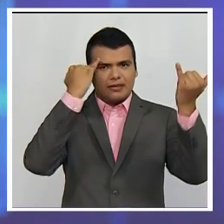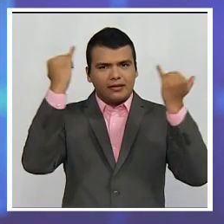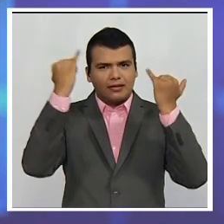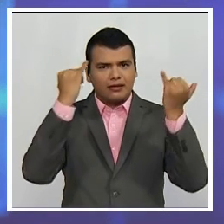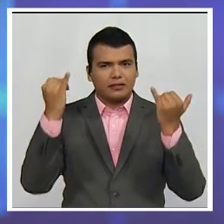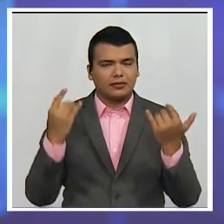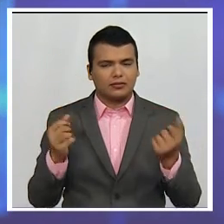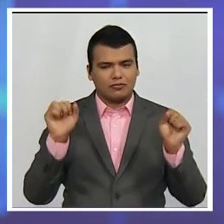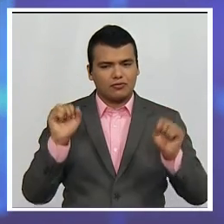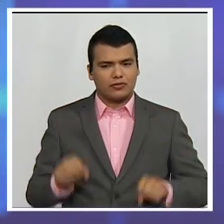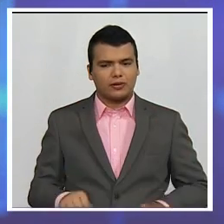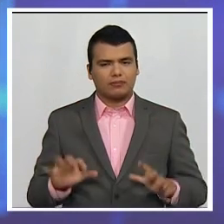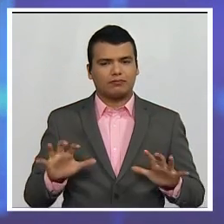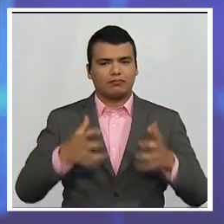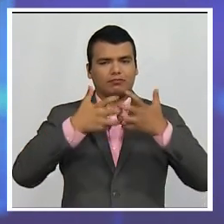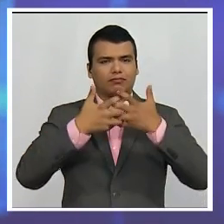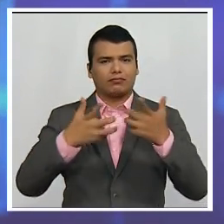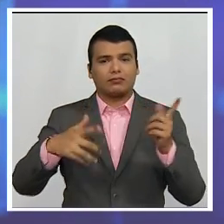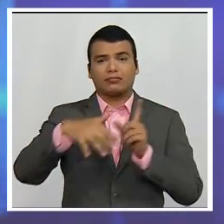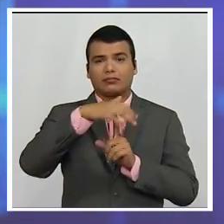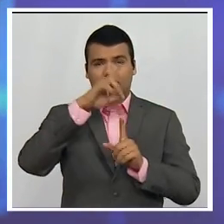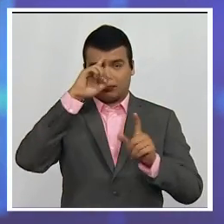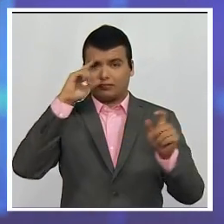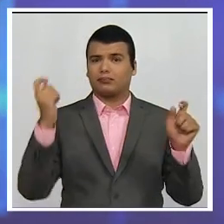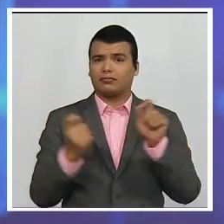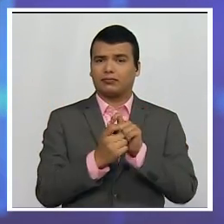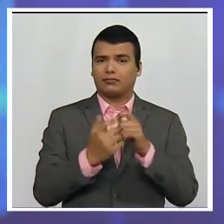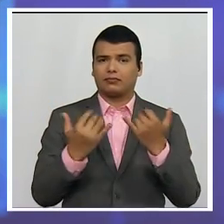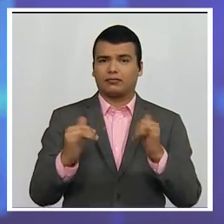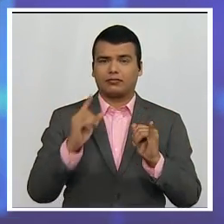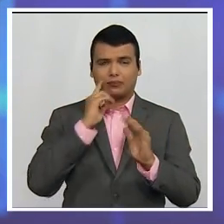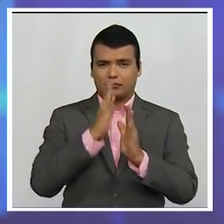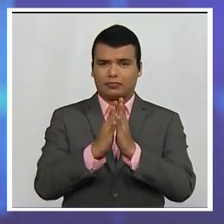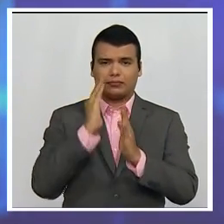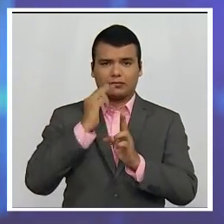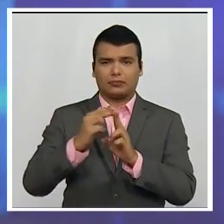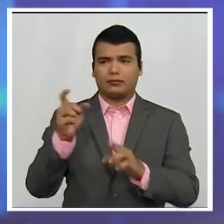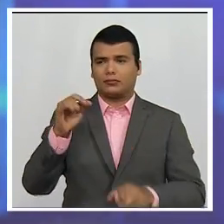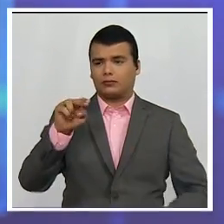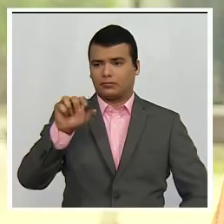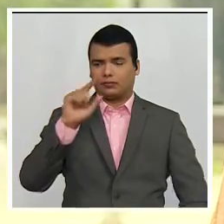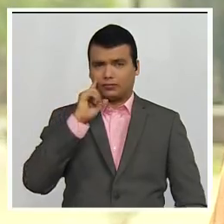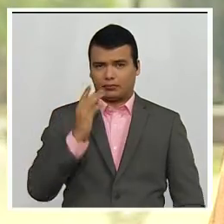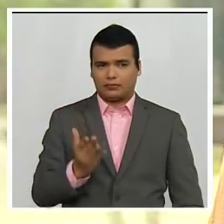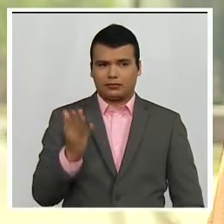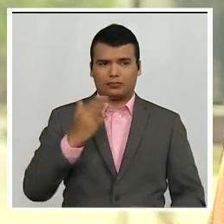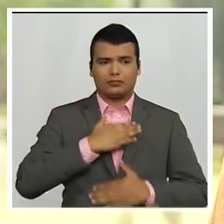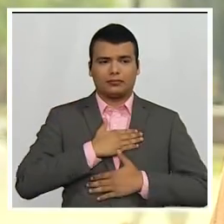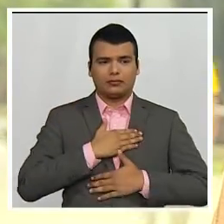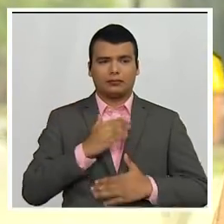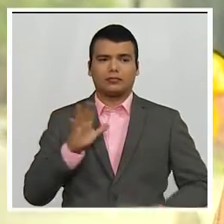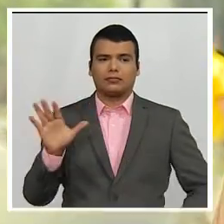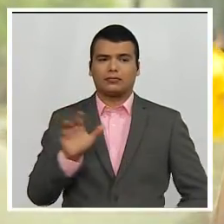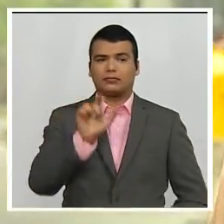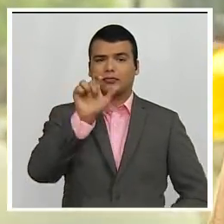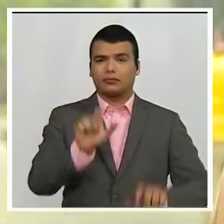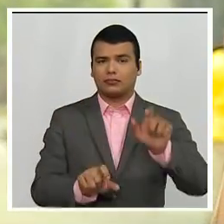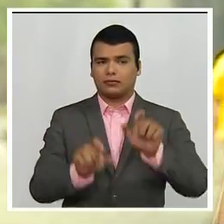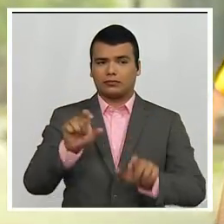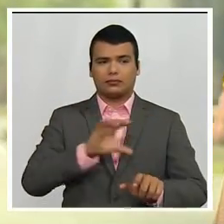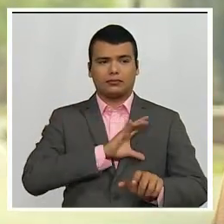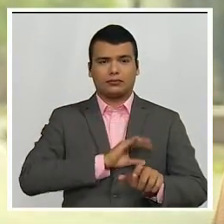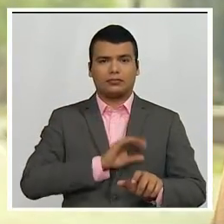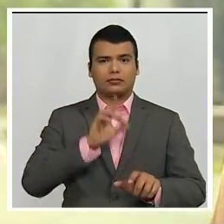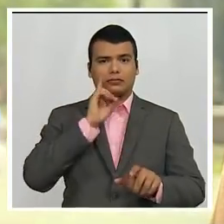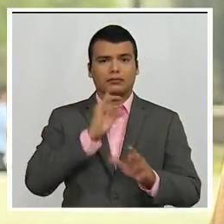mitigación y adaptación al cambio climático vamos con la periodista gina marcela ospina un saludo especial compañeros y televidentes cali